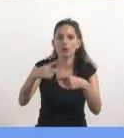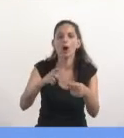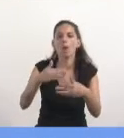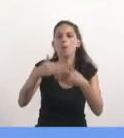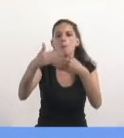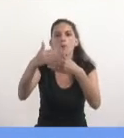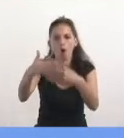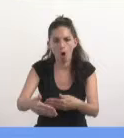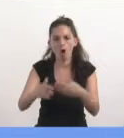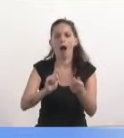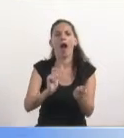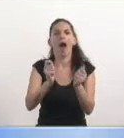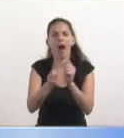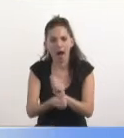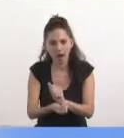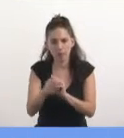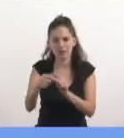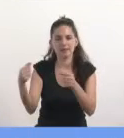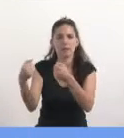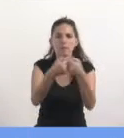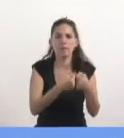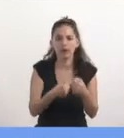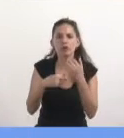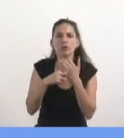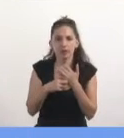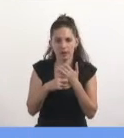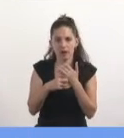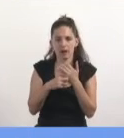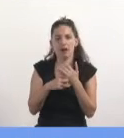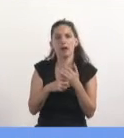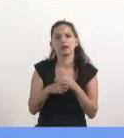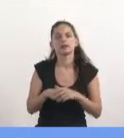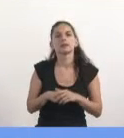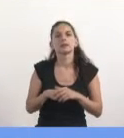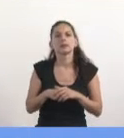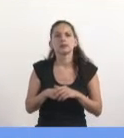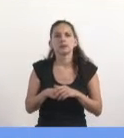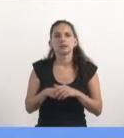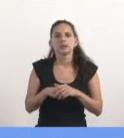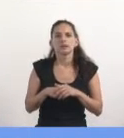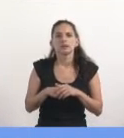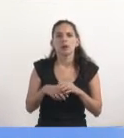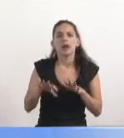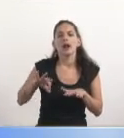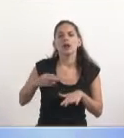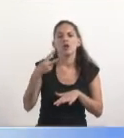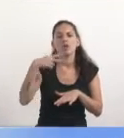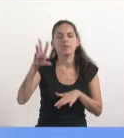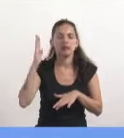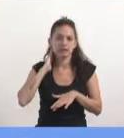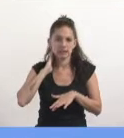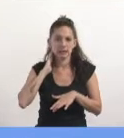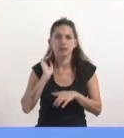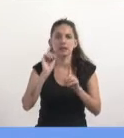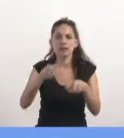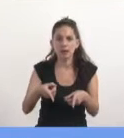prórrogas y suspensiones de ese pacto fiscal incumplido a través de estos consensos fundamentalmente desde el año 2016. Es cierto que